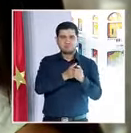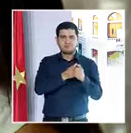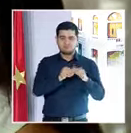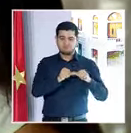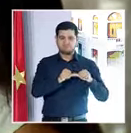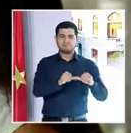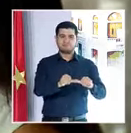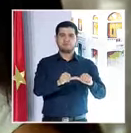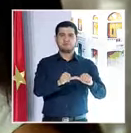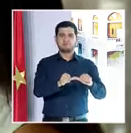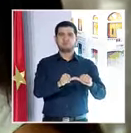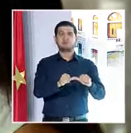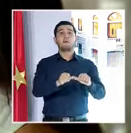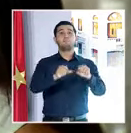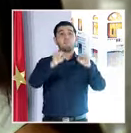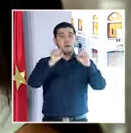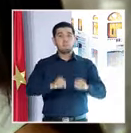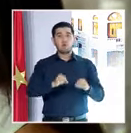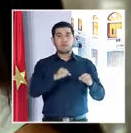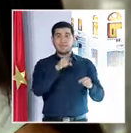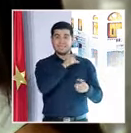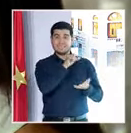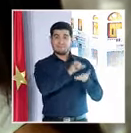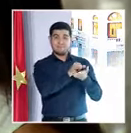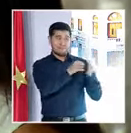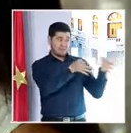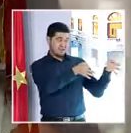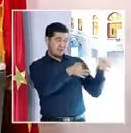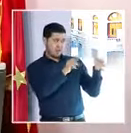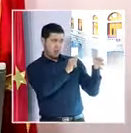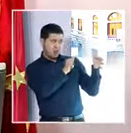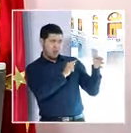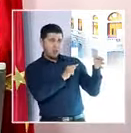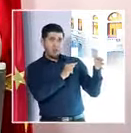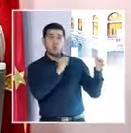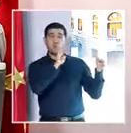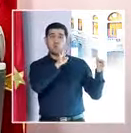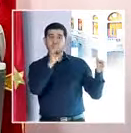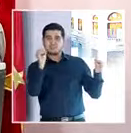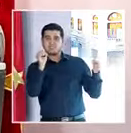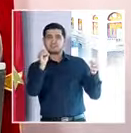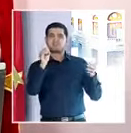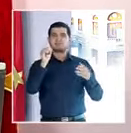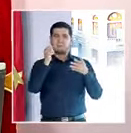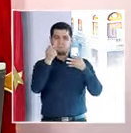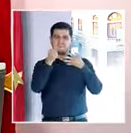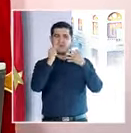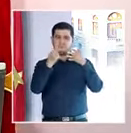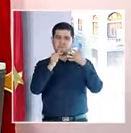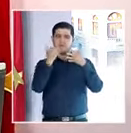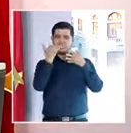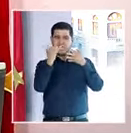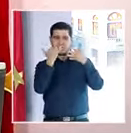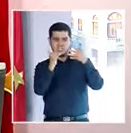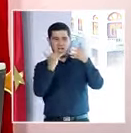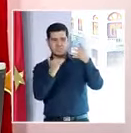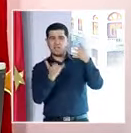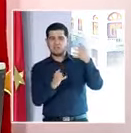permanente para lograr el cumplimiento de esos compromisos. Y quiero mencionar